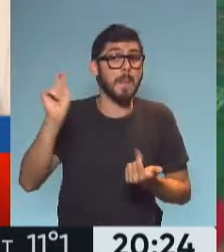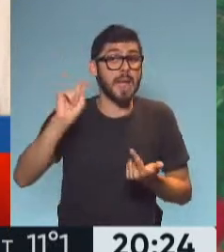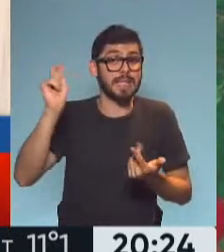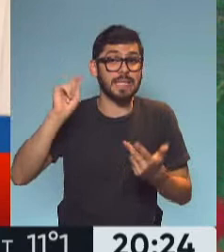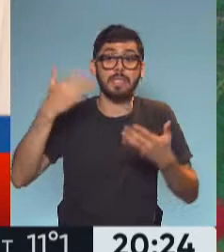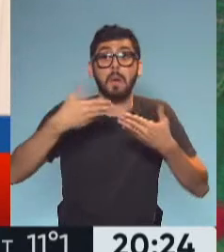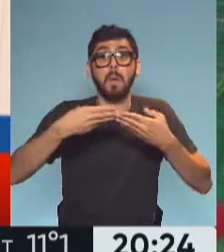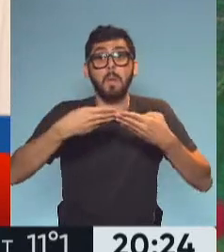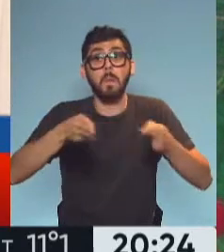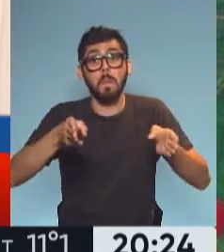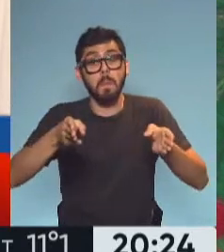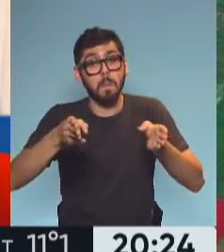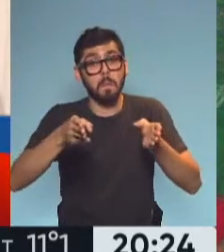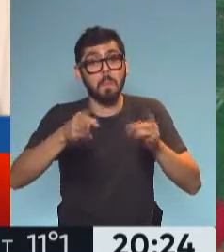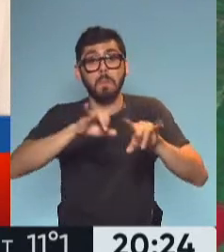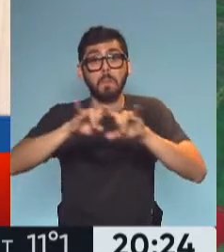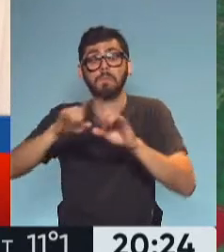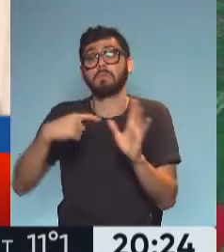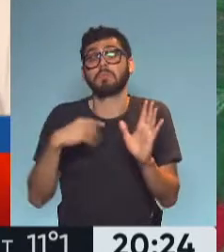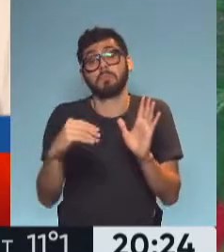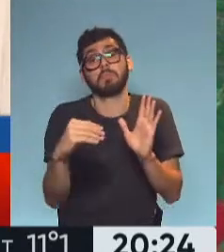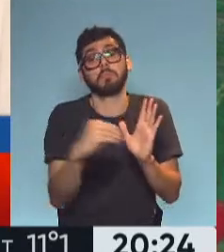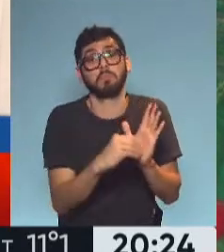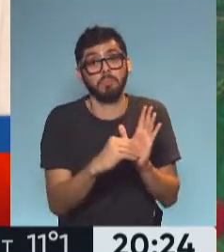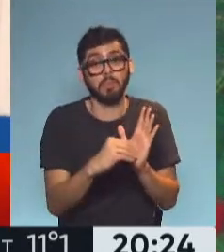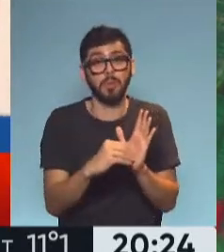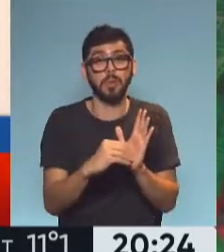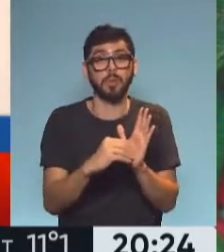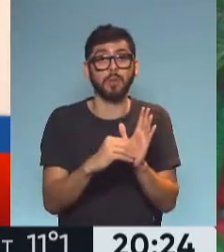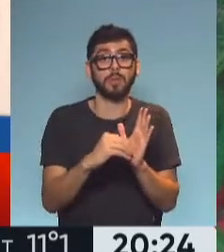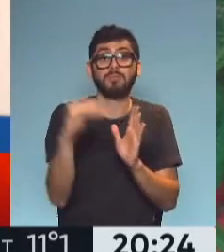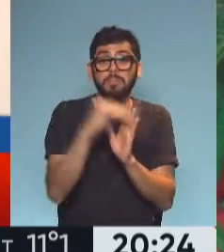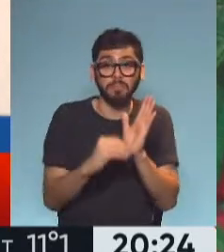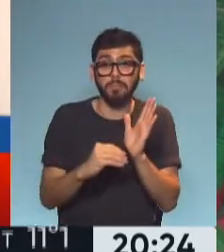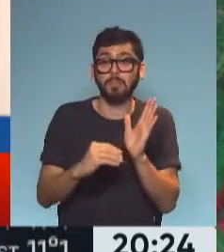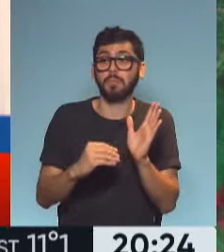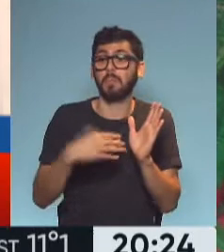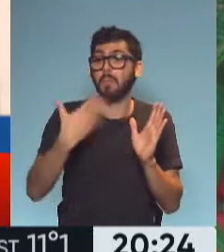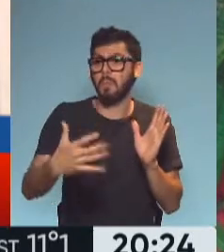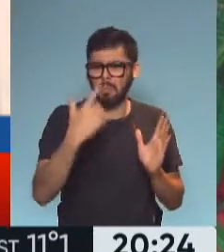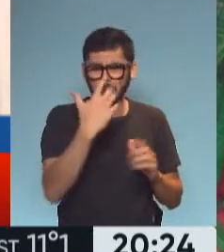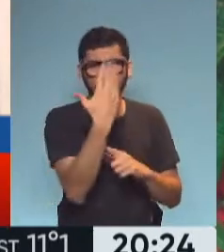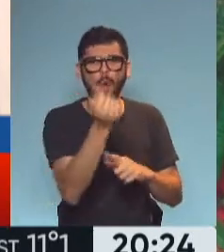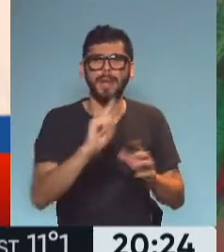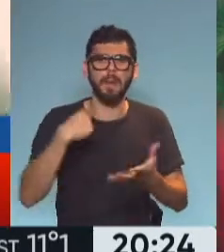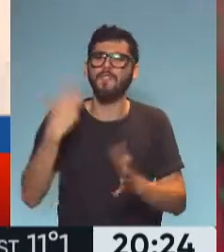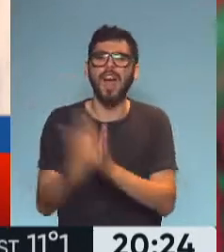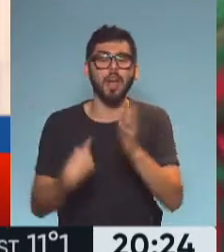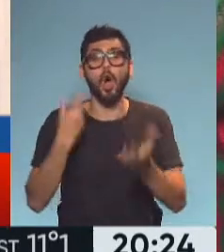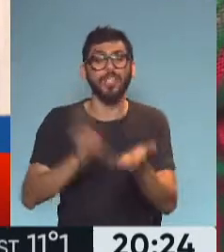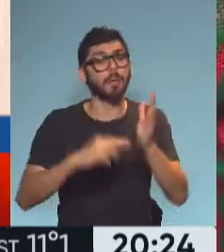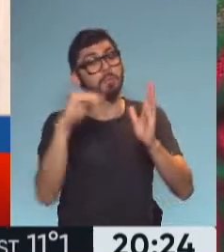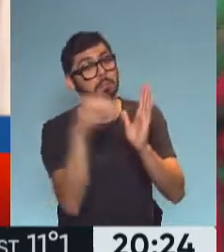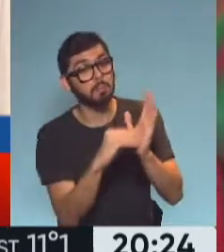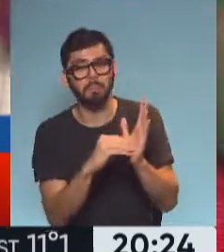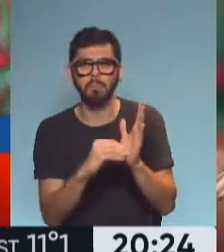habían abierto el empadronamiento. Nos anotamos muchas veces porque pensábamos que no nos llamaban por eso, pero bueno, a